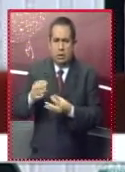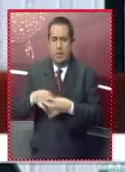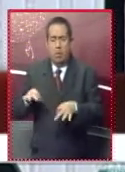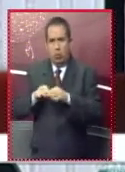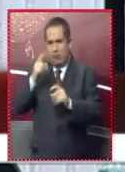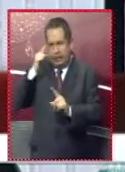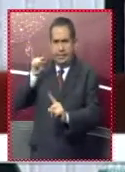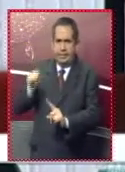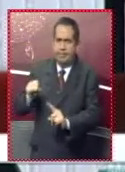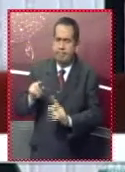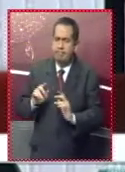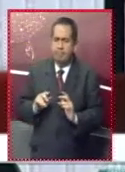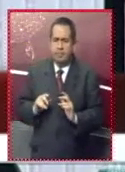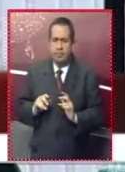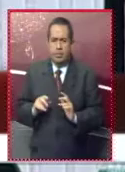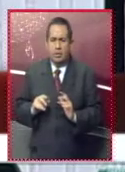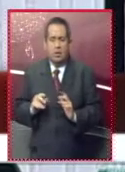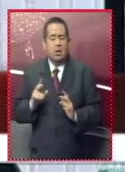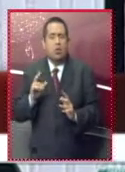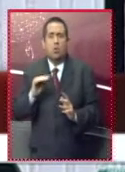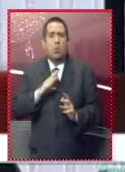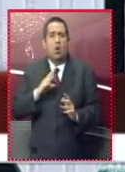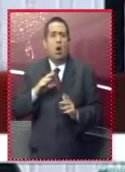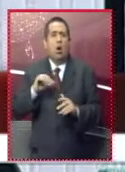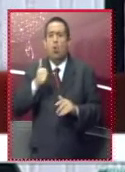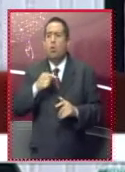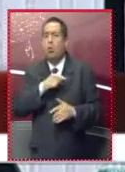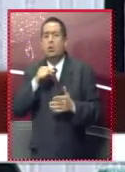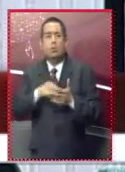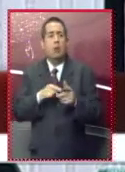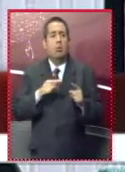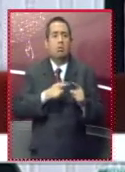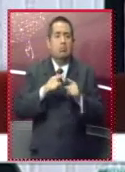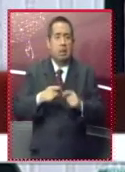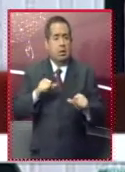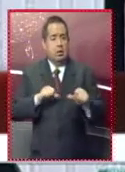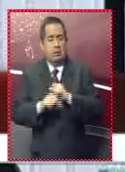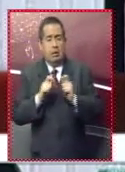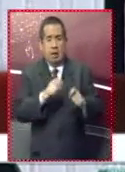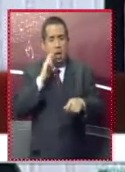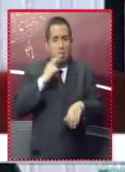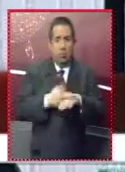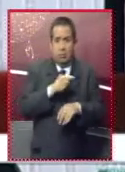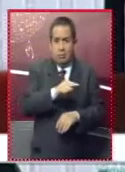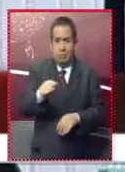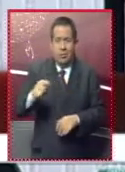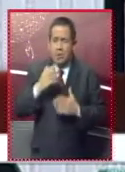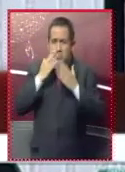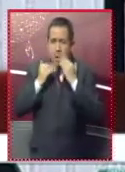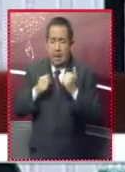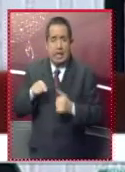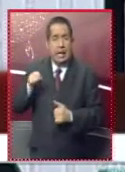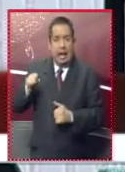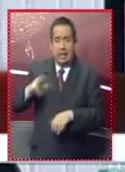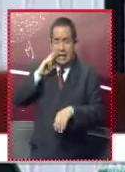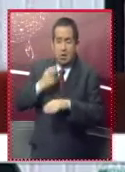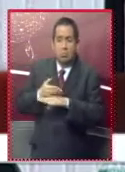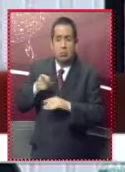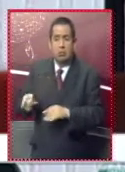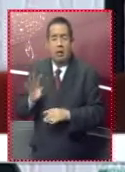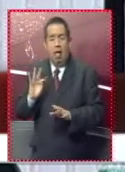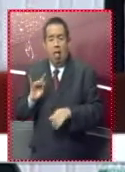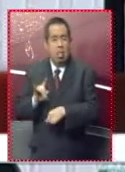particular. No habrá instancia que supla esa función. Si esta función es